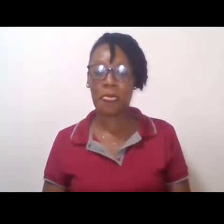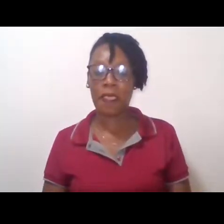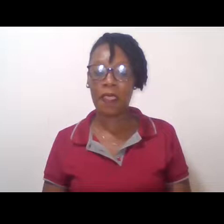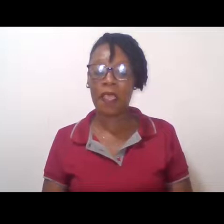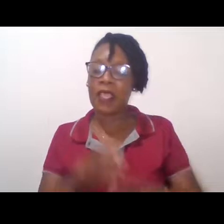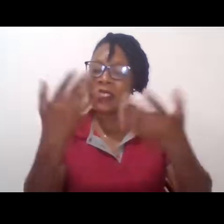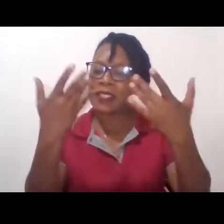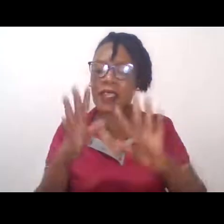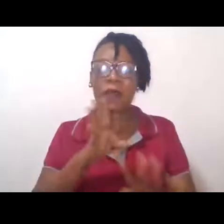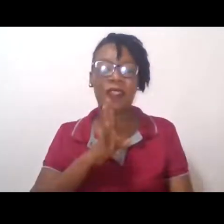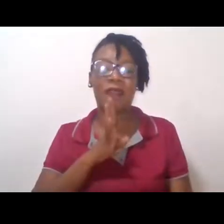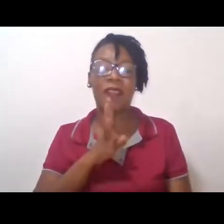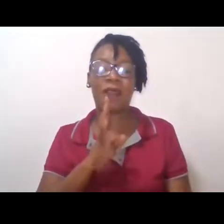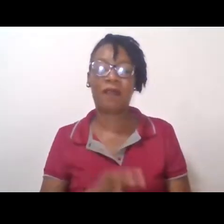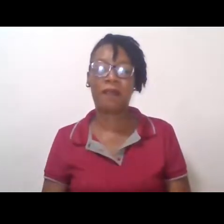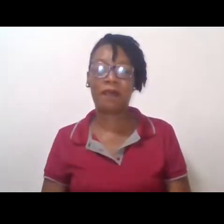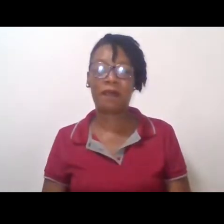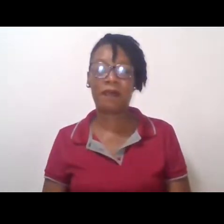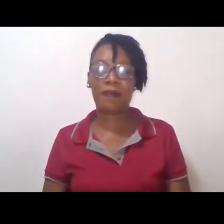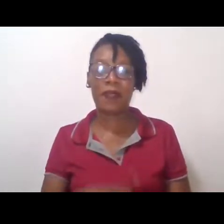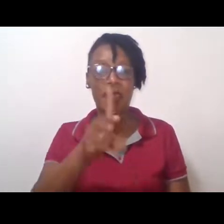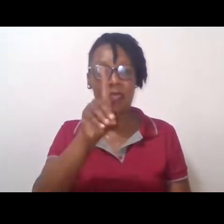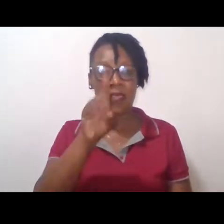Hemos hablado de Lali